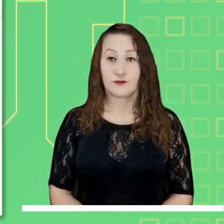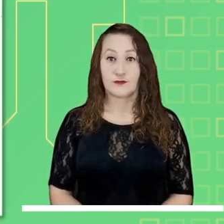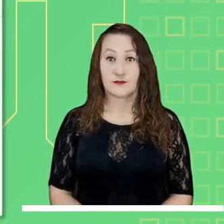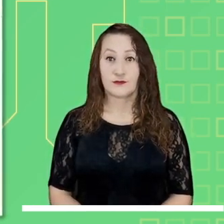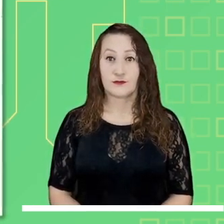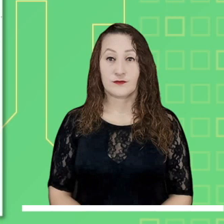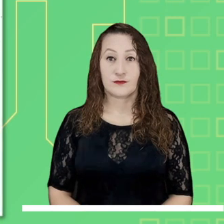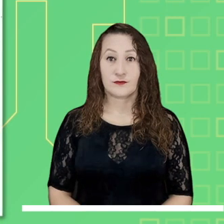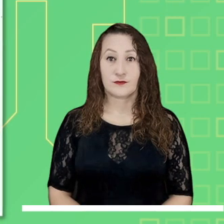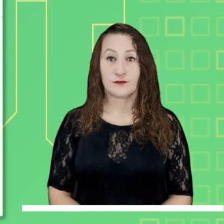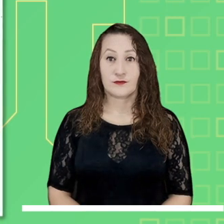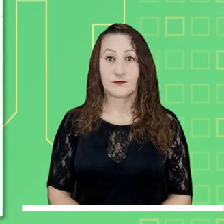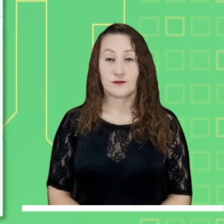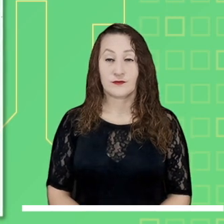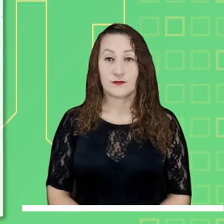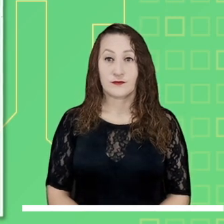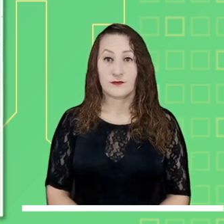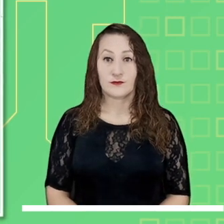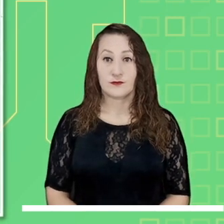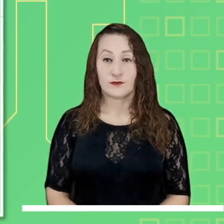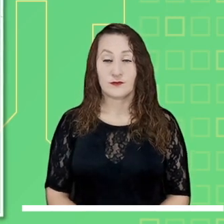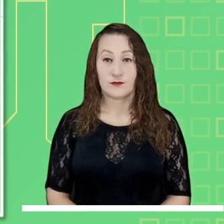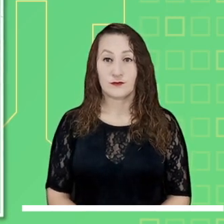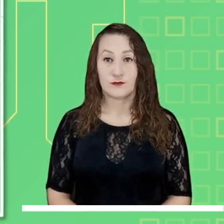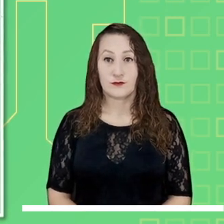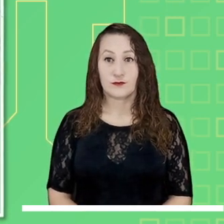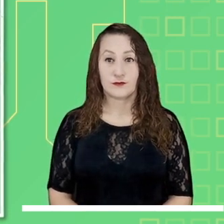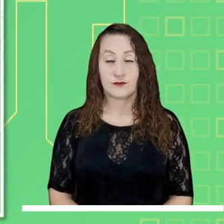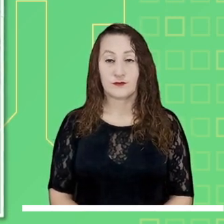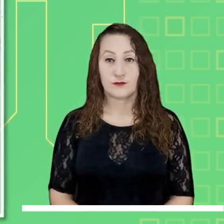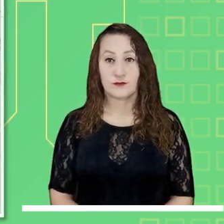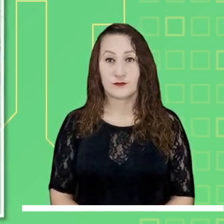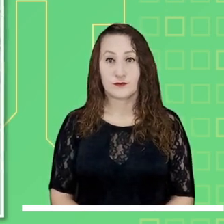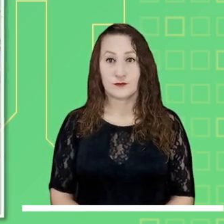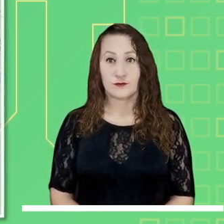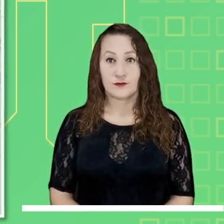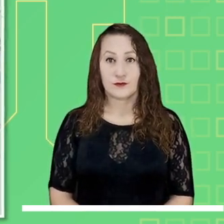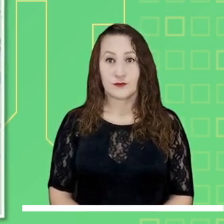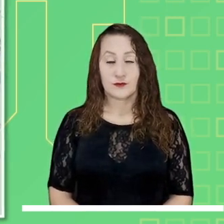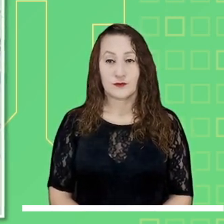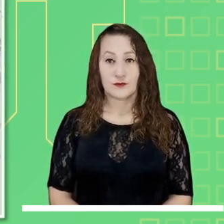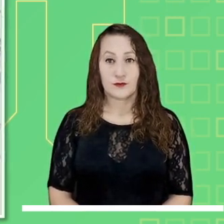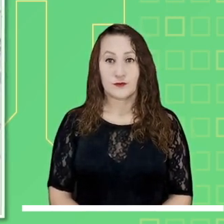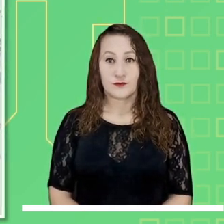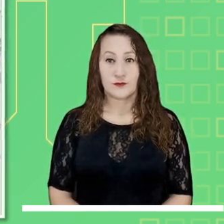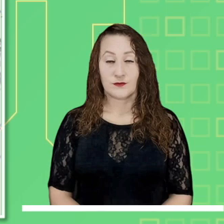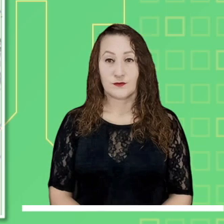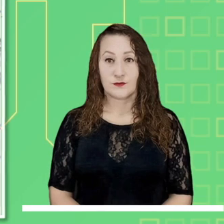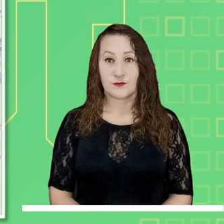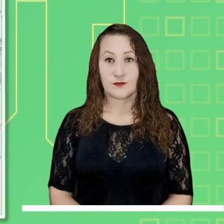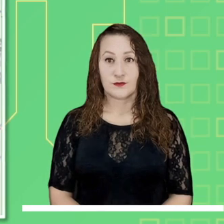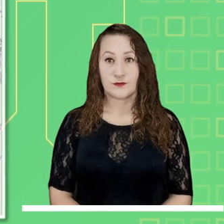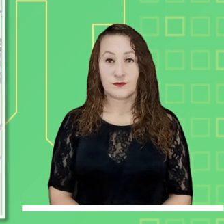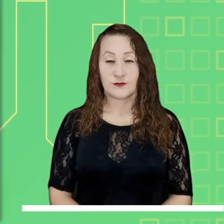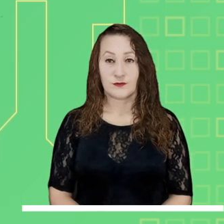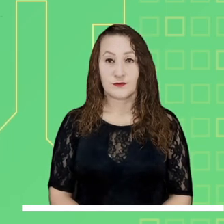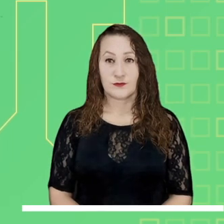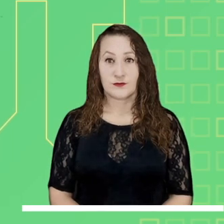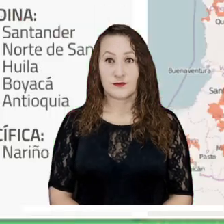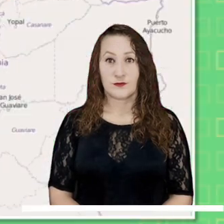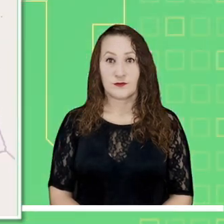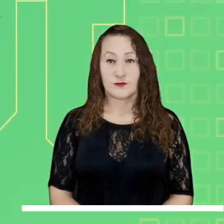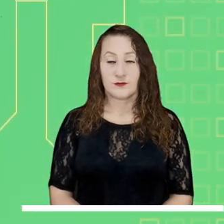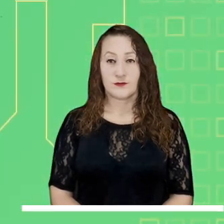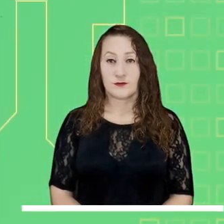municipio de Villavicencio. Persiste la alerta por crecientes en el río Güejar, entre los municipios de San Juan de Arama y